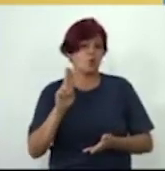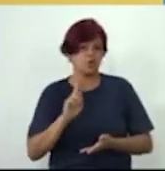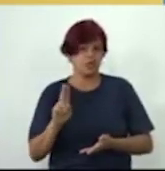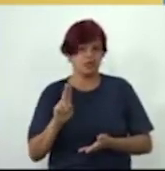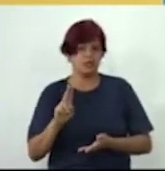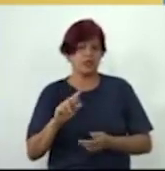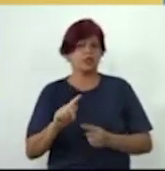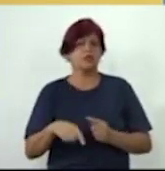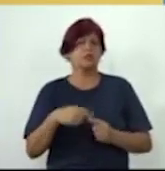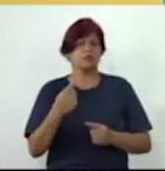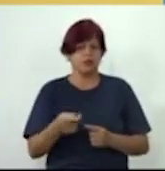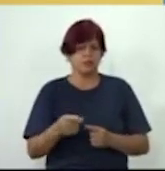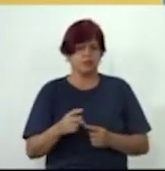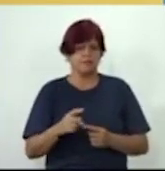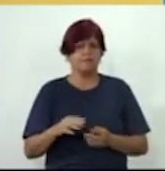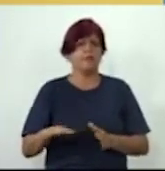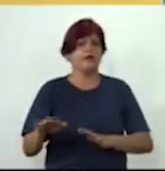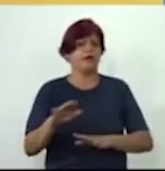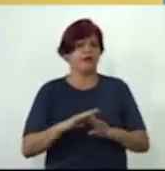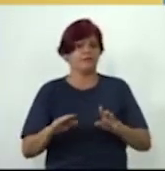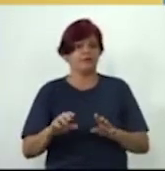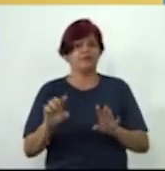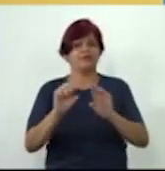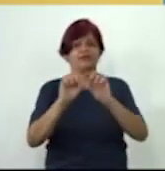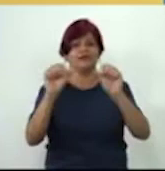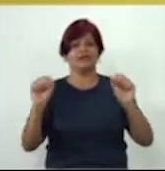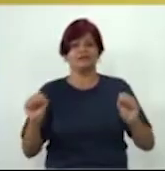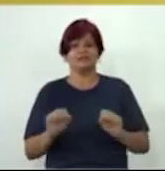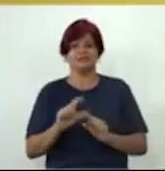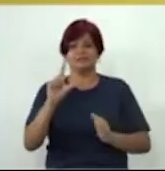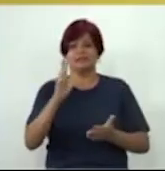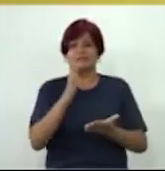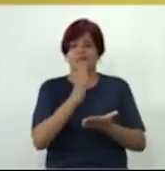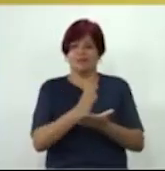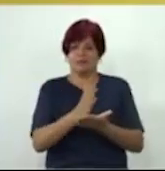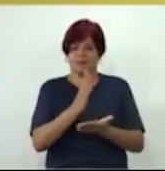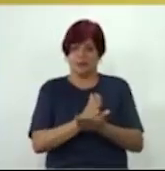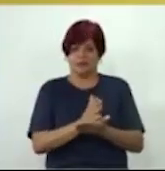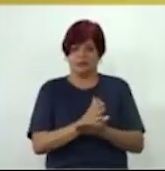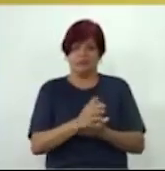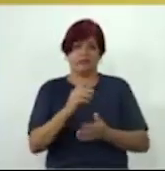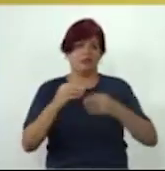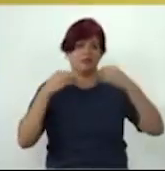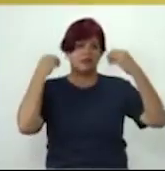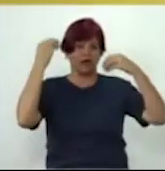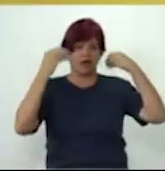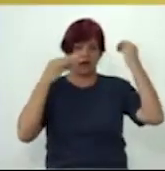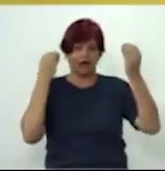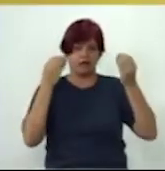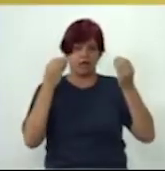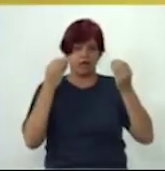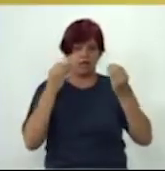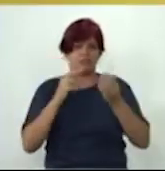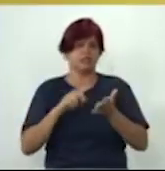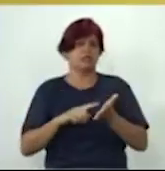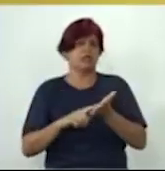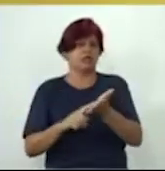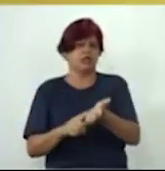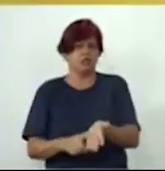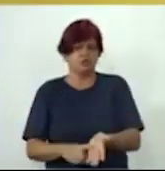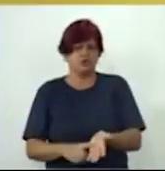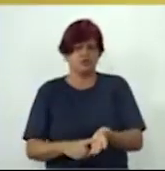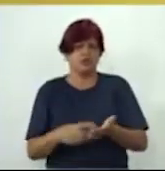la preparación del sistema de clases. En el análisis metodológico se recomienda